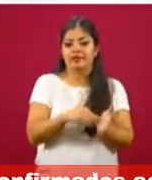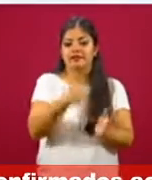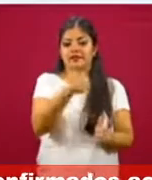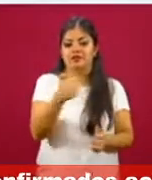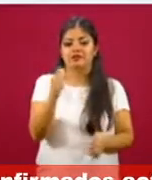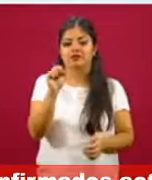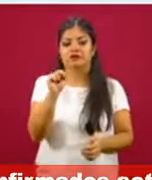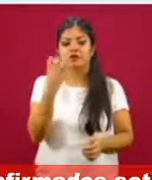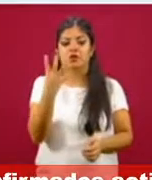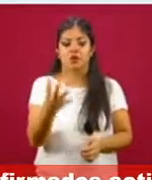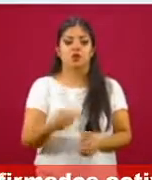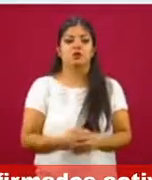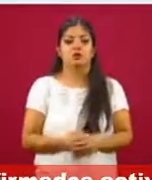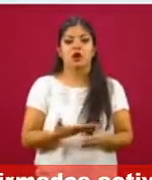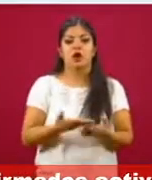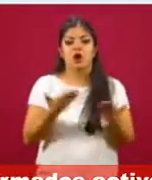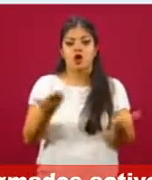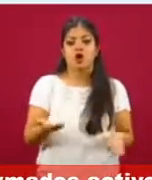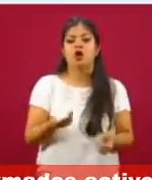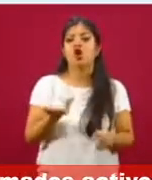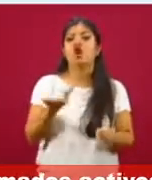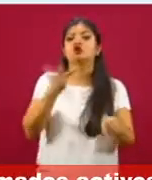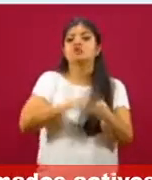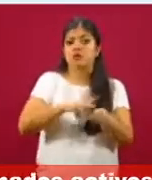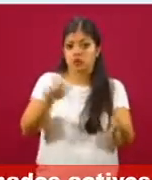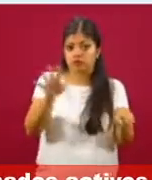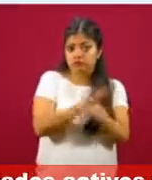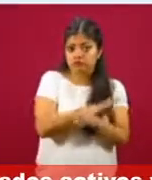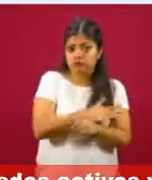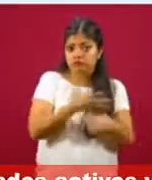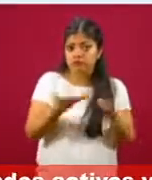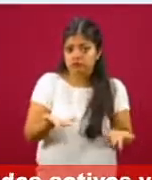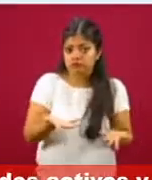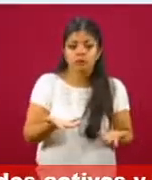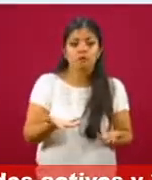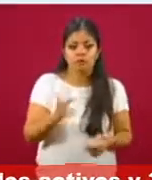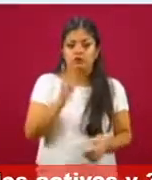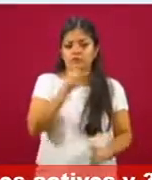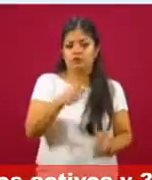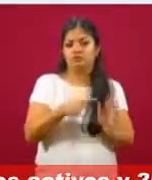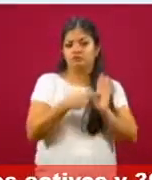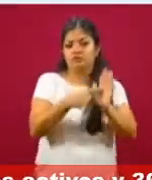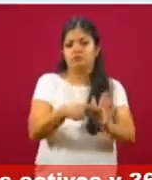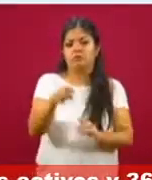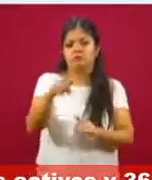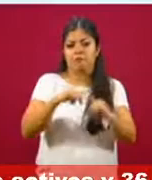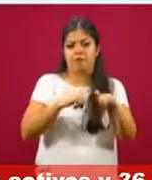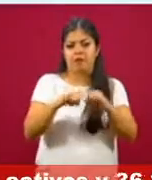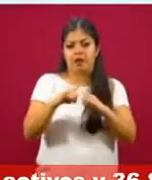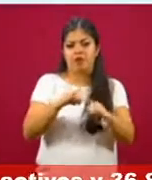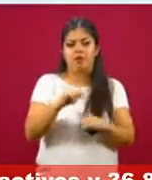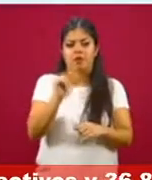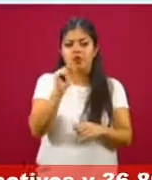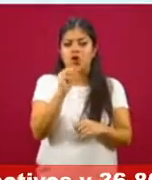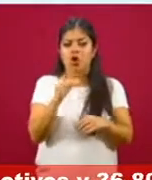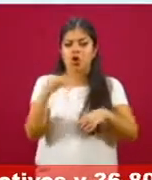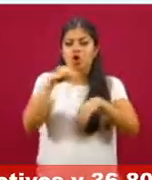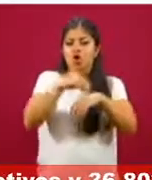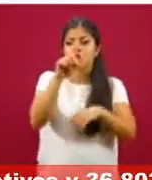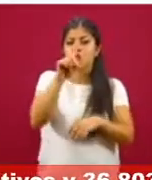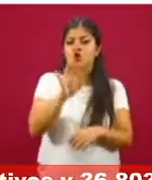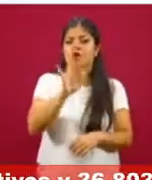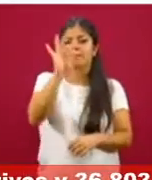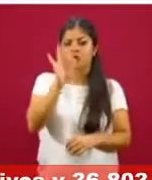90.664. Pasemos finalmente a la ocupación hospitalaria, que se muestra en el mapa. Tuvimos un incremento de